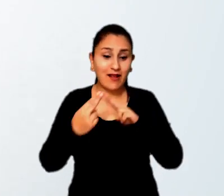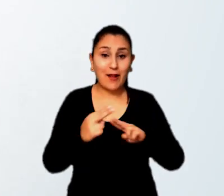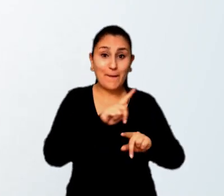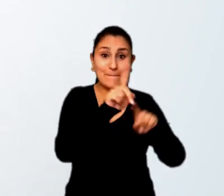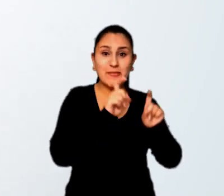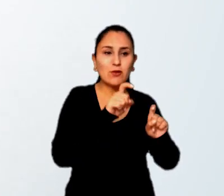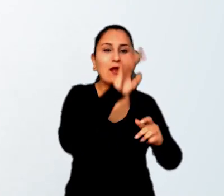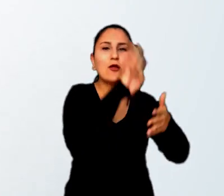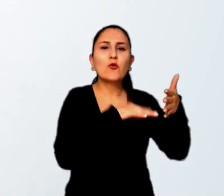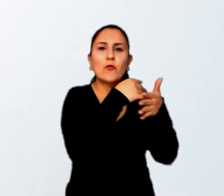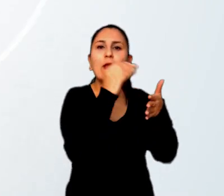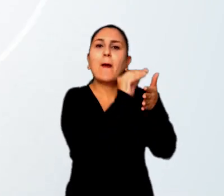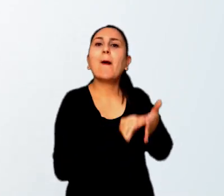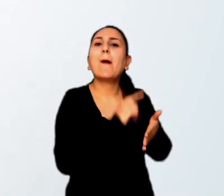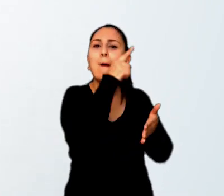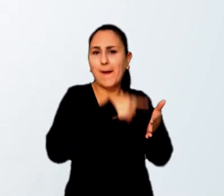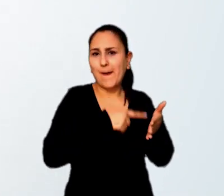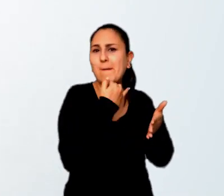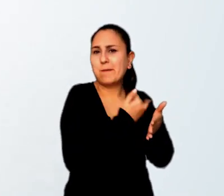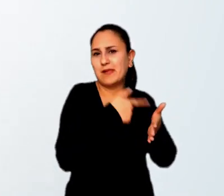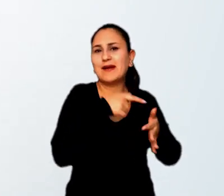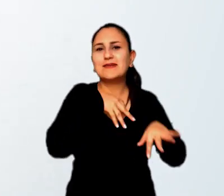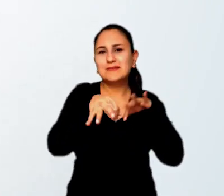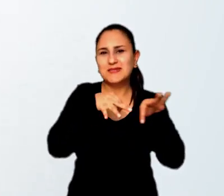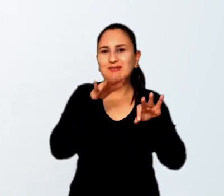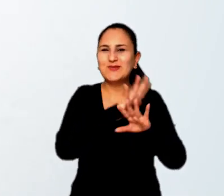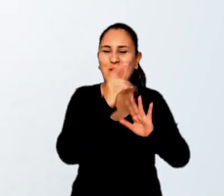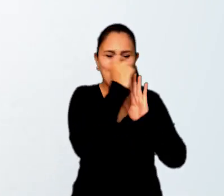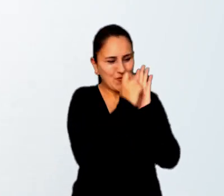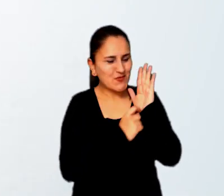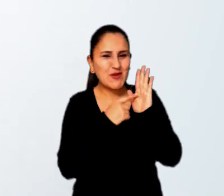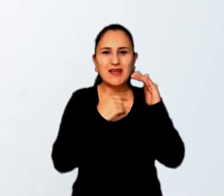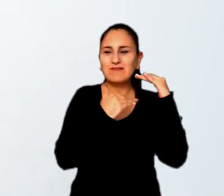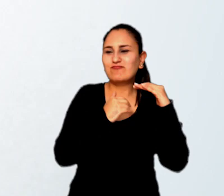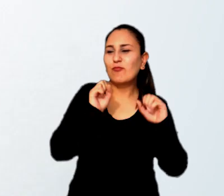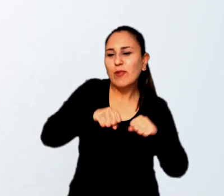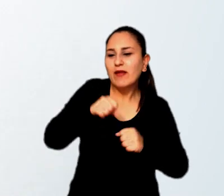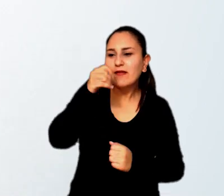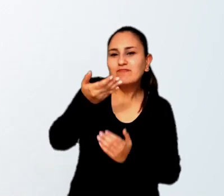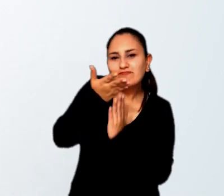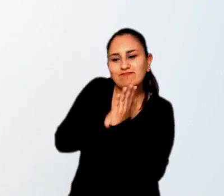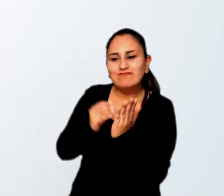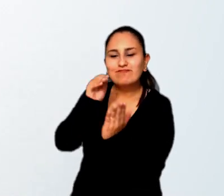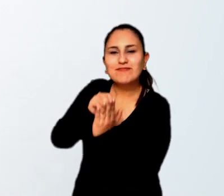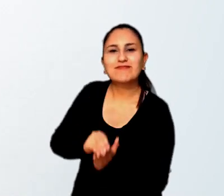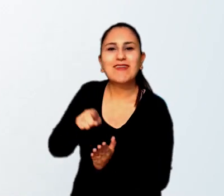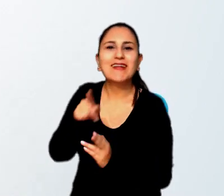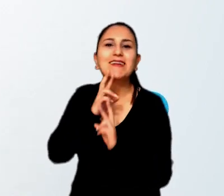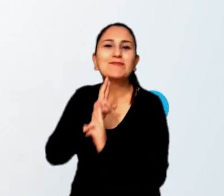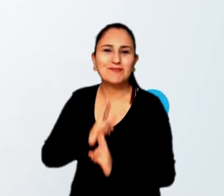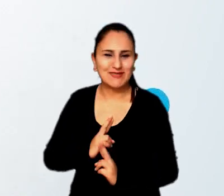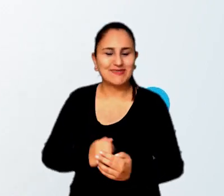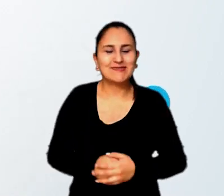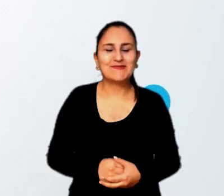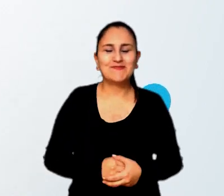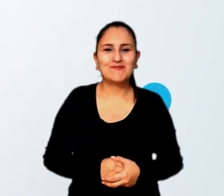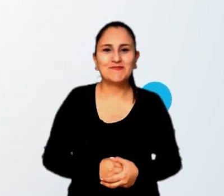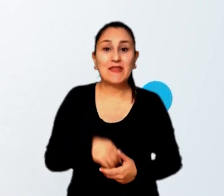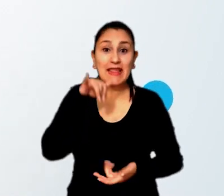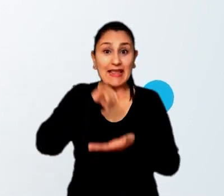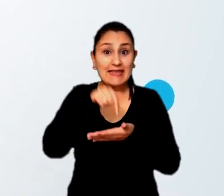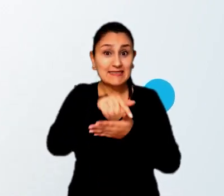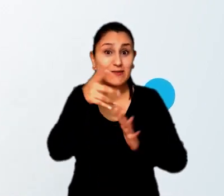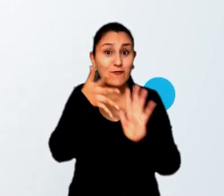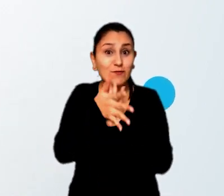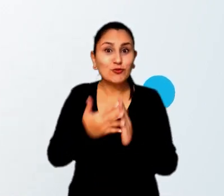explicación sobre los parámetros para la valoración de las respuestas esta información permite a los profesores analizar